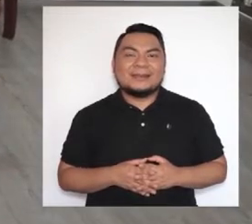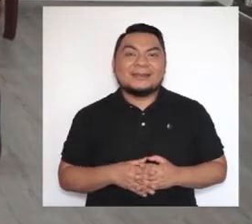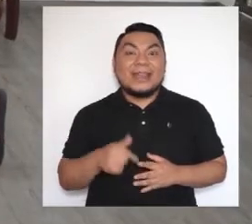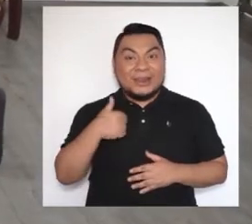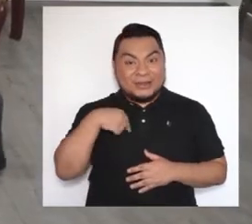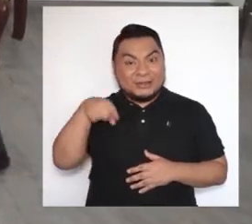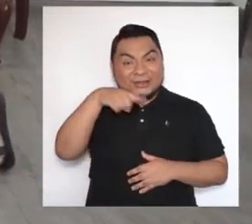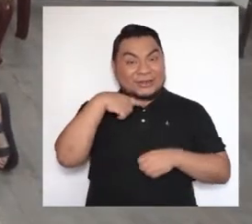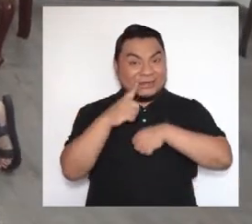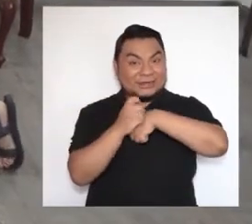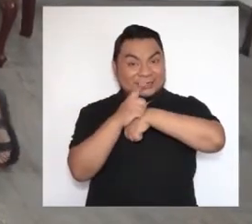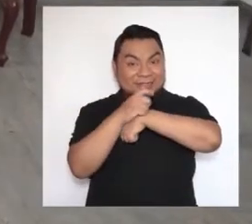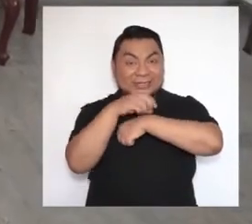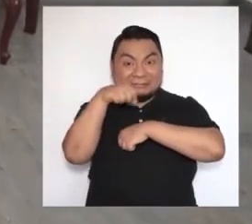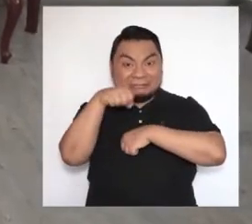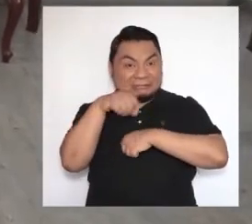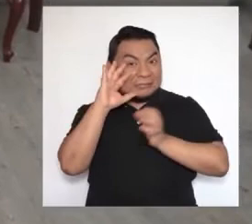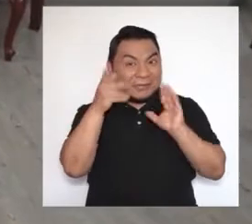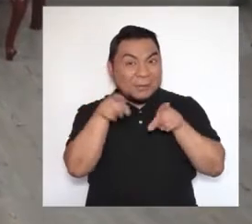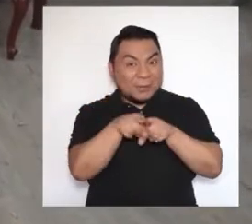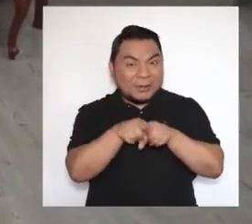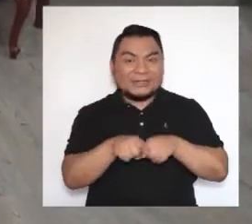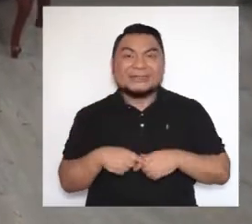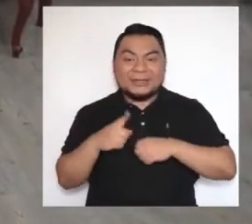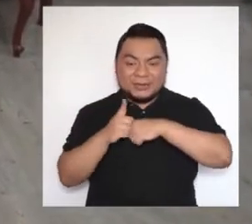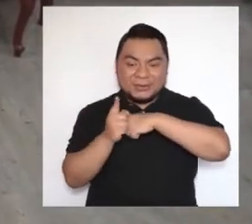¡Ey! ¡Soy una oruga! ¡Parezco oruga!